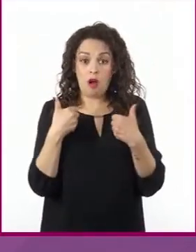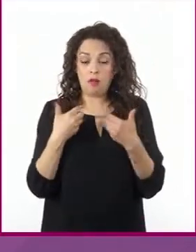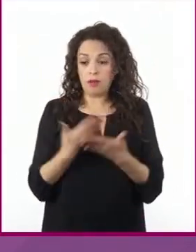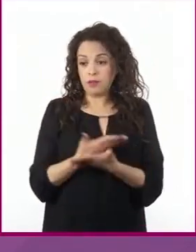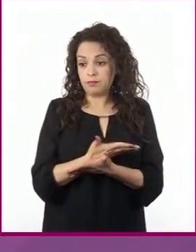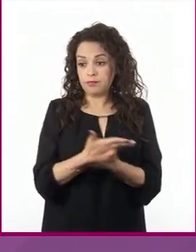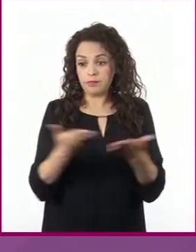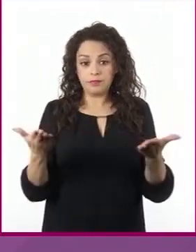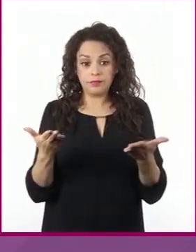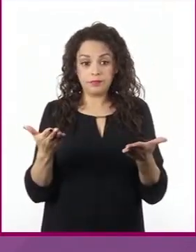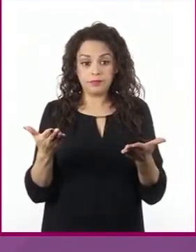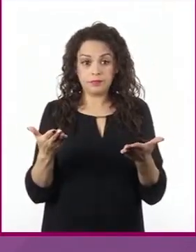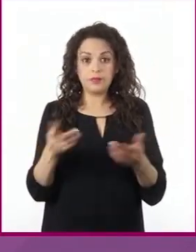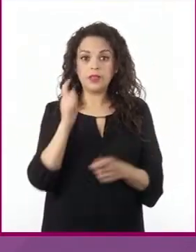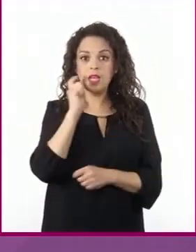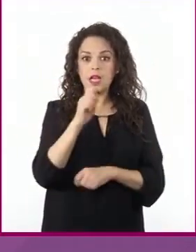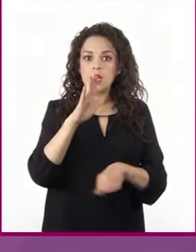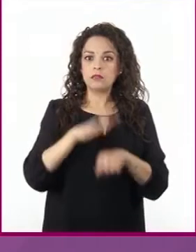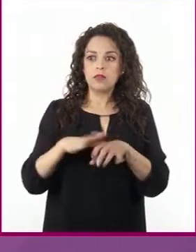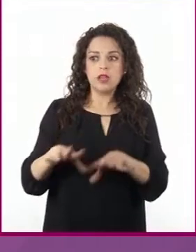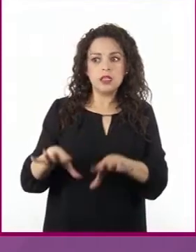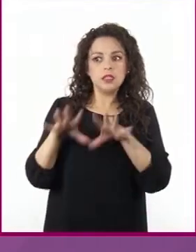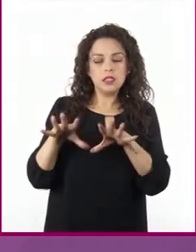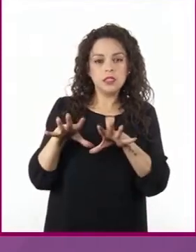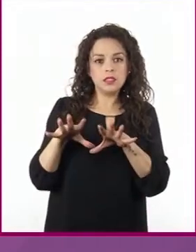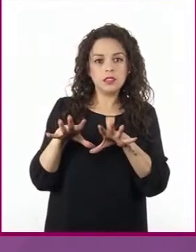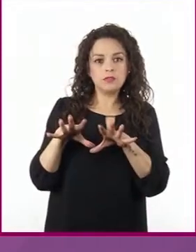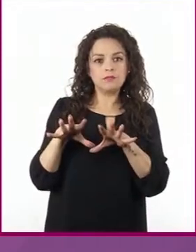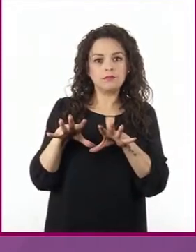por las cuales son notables las personas que